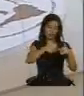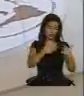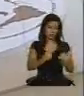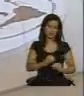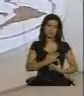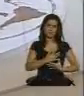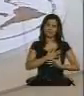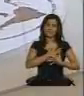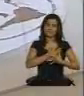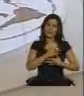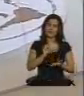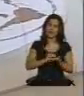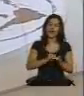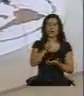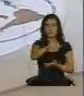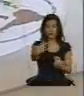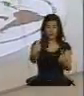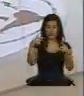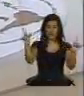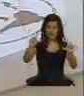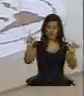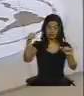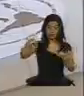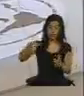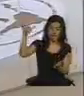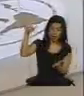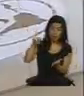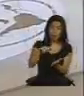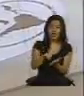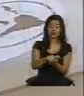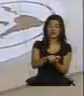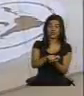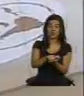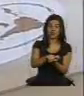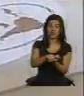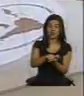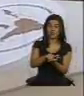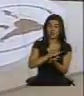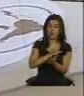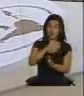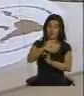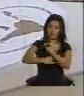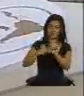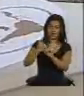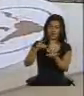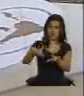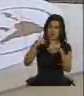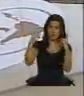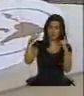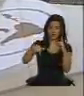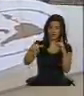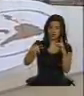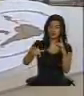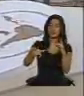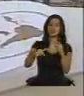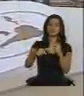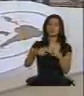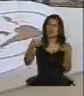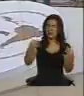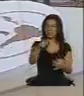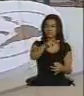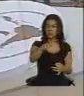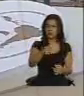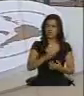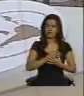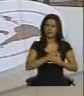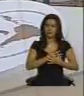al pendiente de esta transmisión que estamos realizando de la rampa 4 del aeropuerto internacional de Simón Bolívar en Maiquetía, seguramente